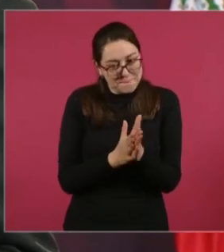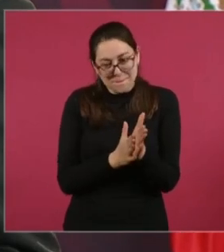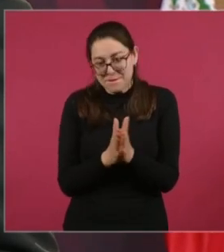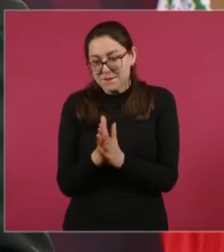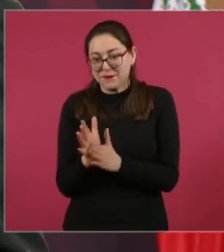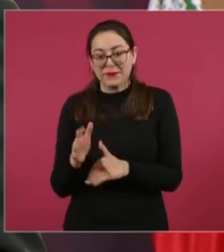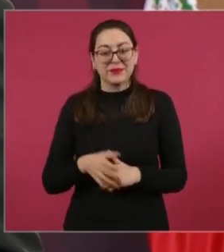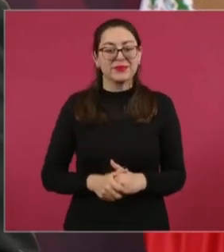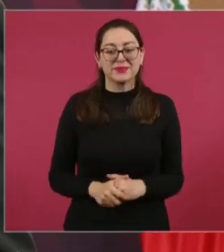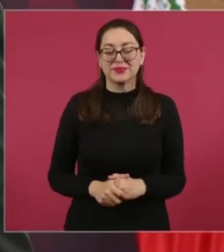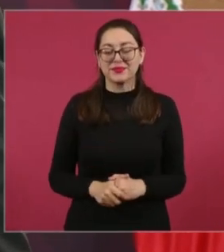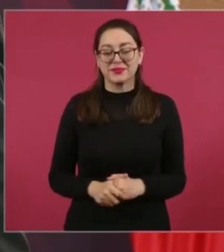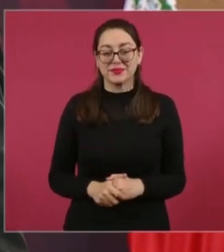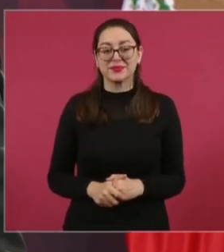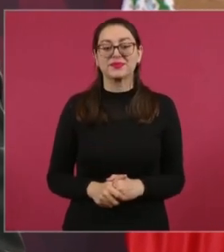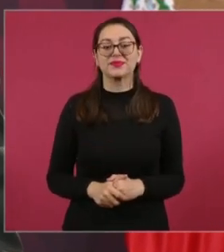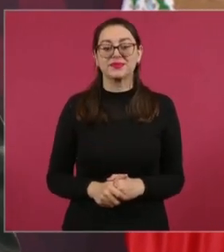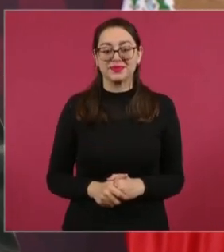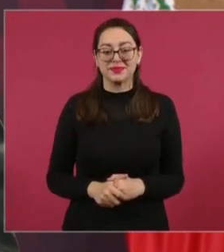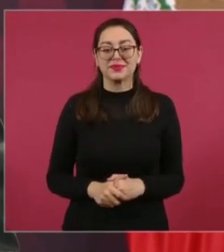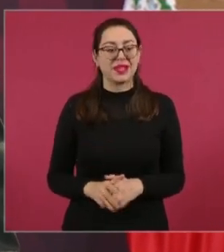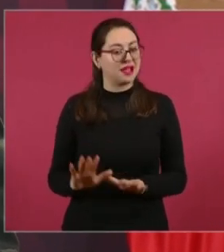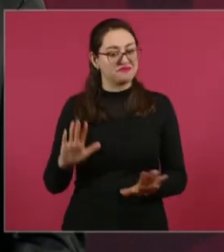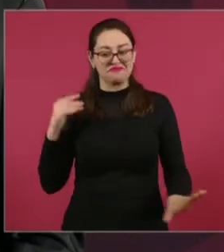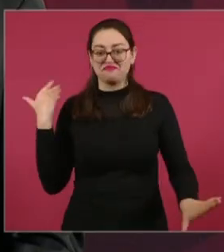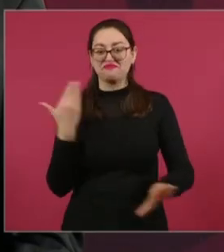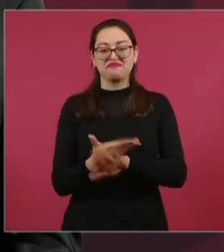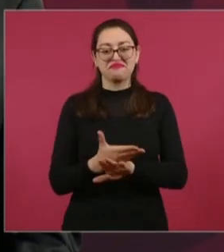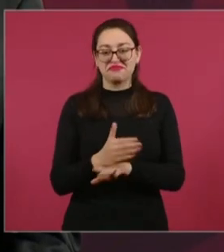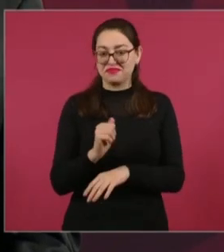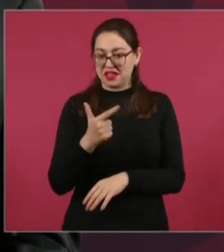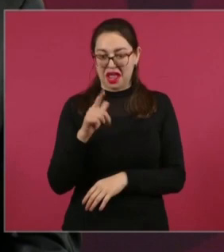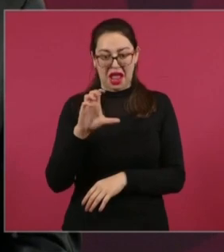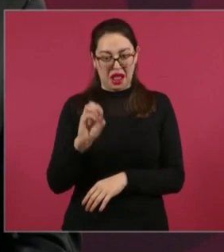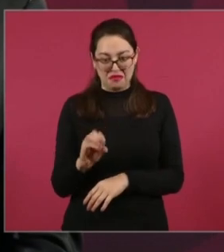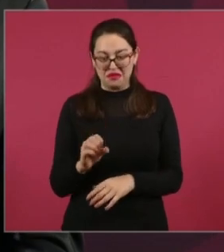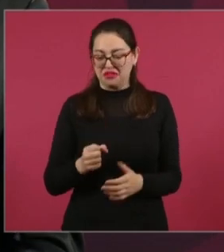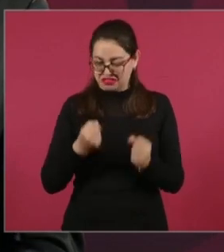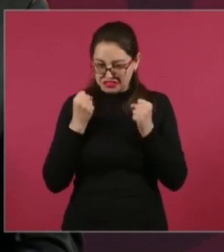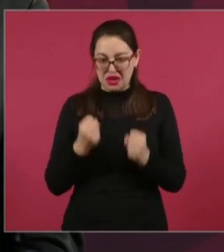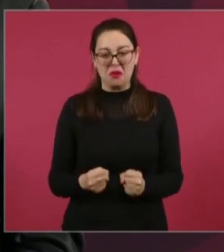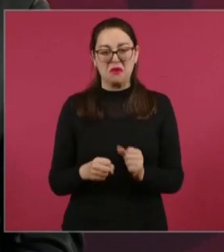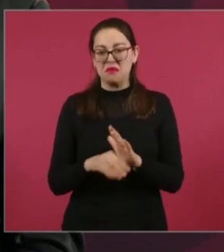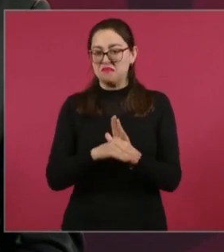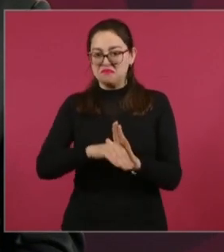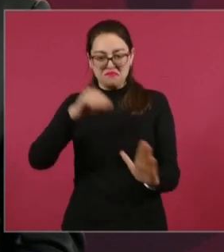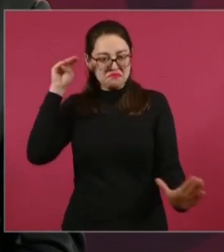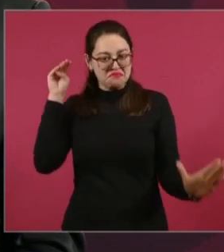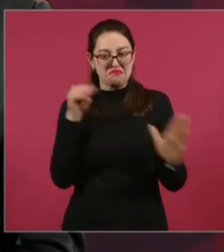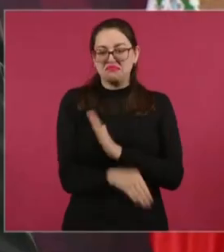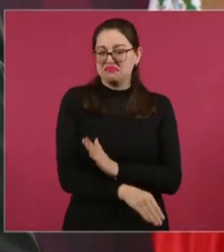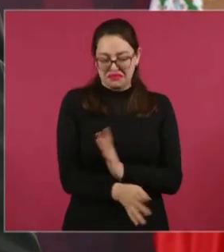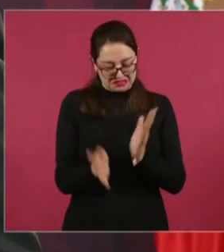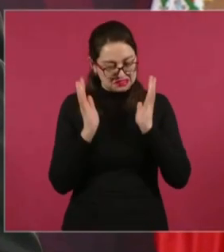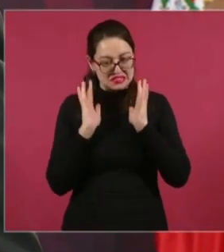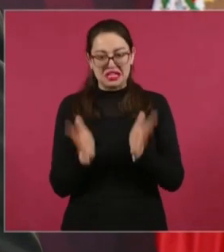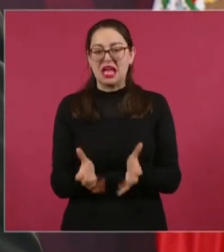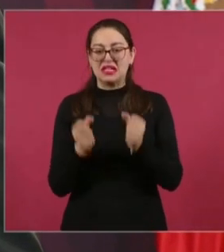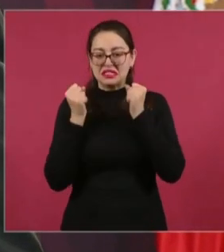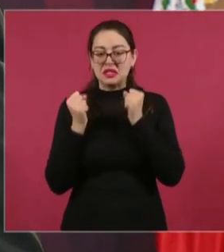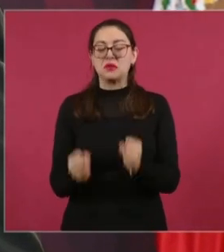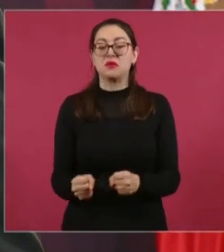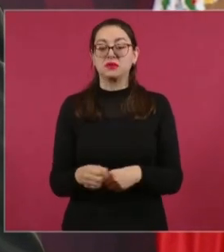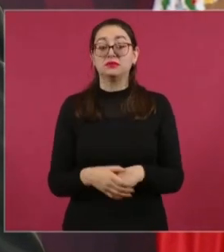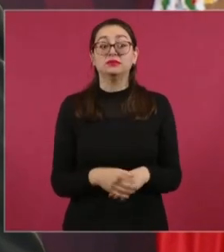Aquí lo acabamos. él mismo lo relata a Ahumada